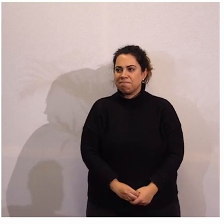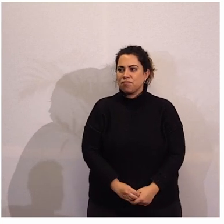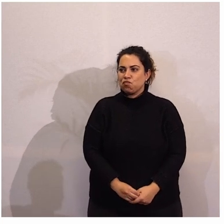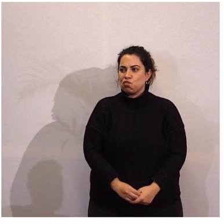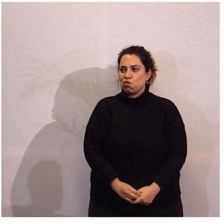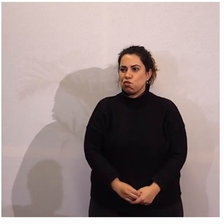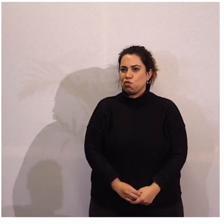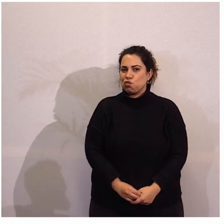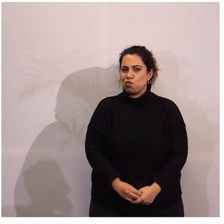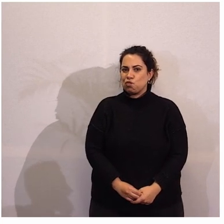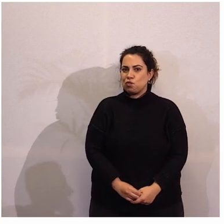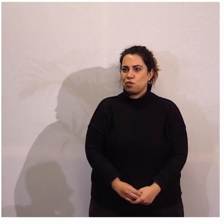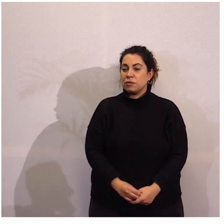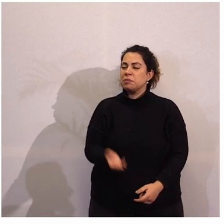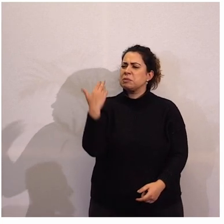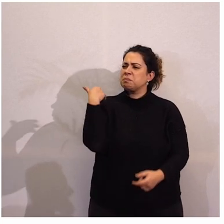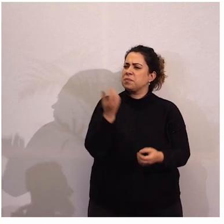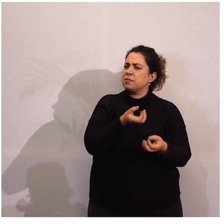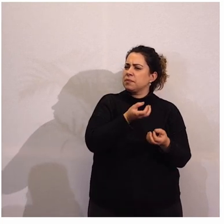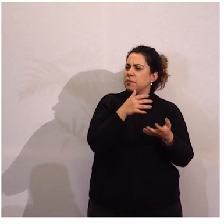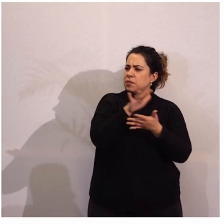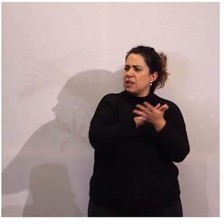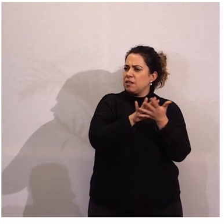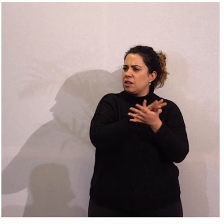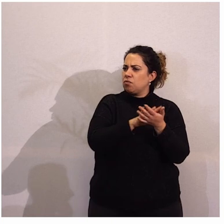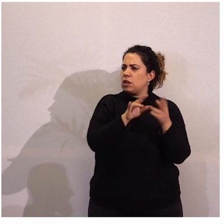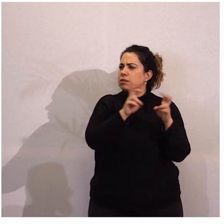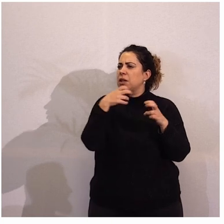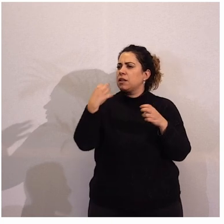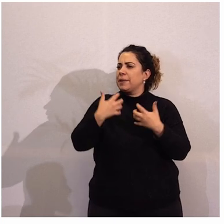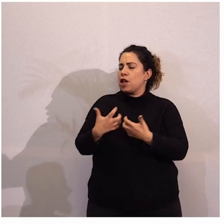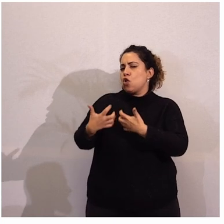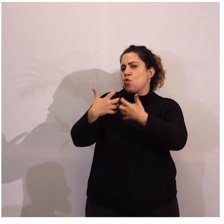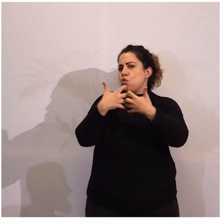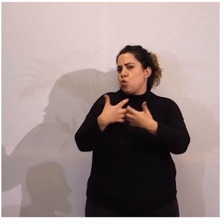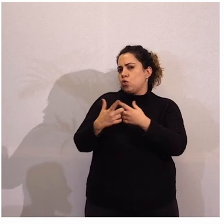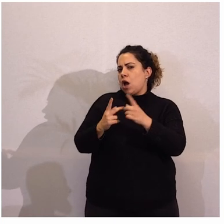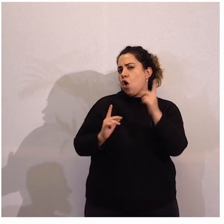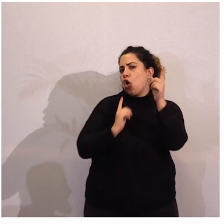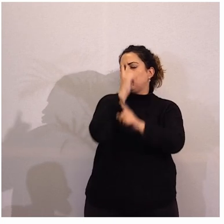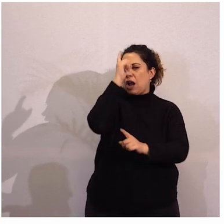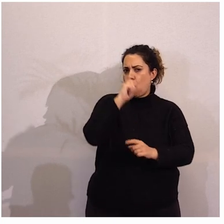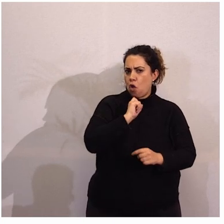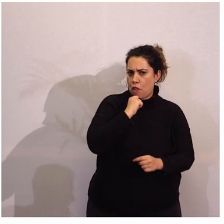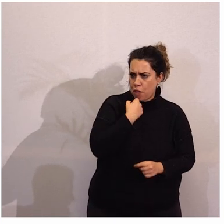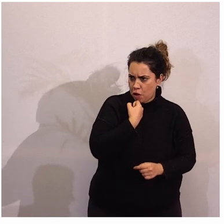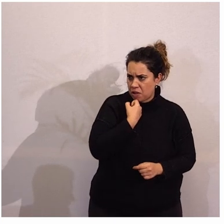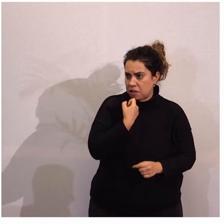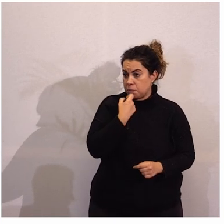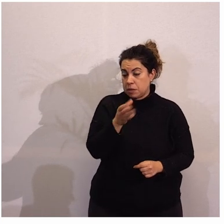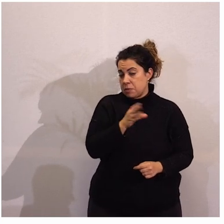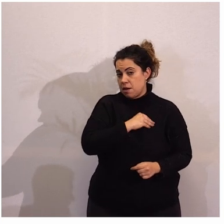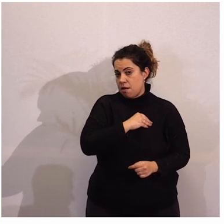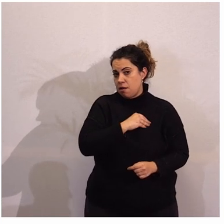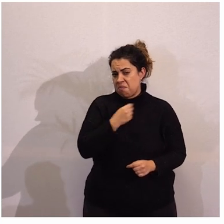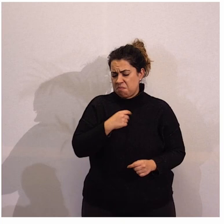Con eso que estaba comentando antes de que hay que luchar contra ese odio que está, desgraciadamente, yo creo